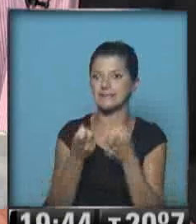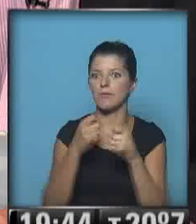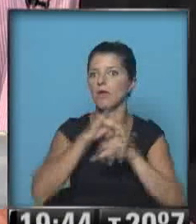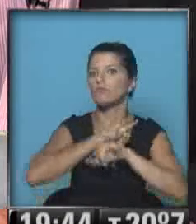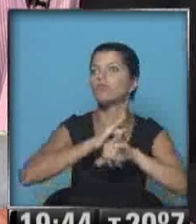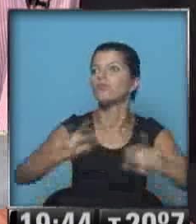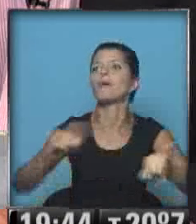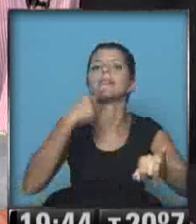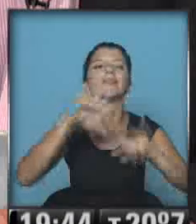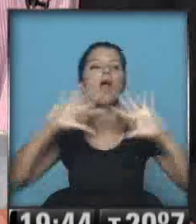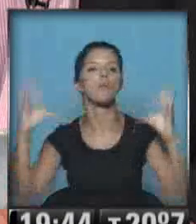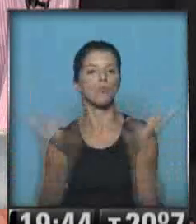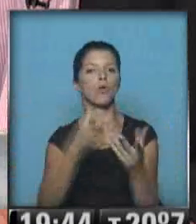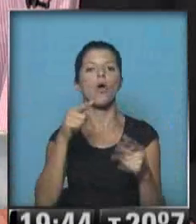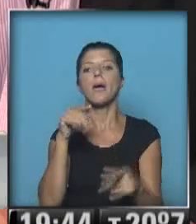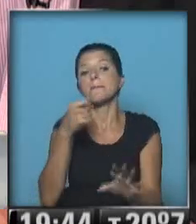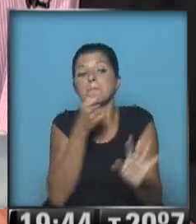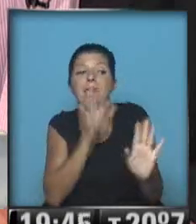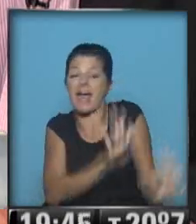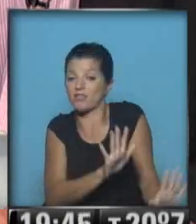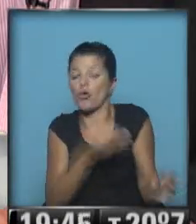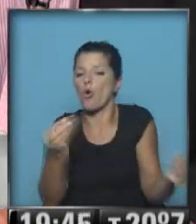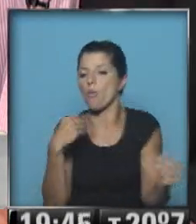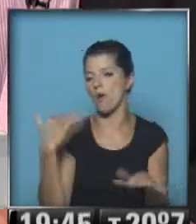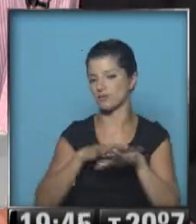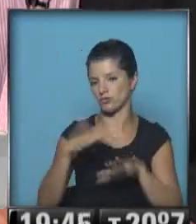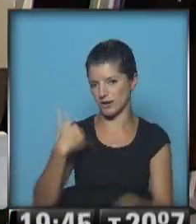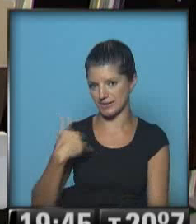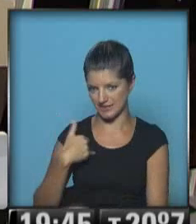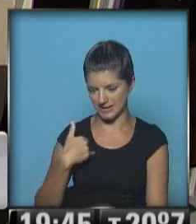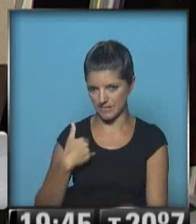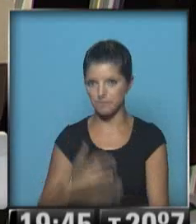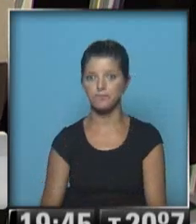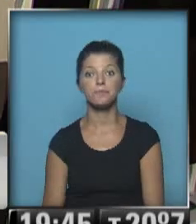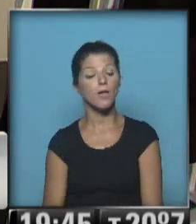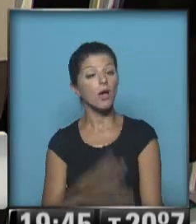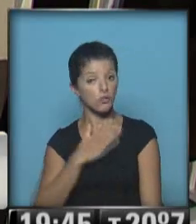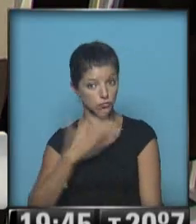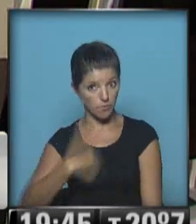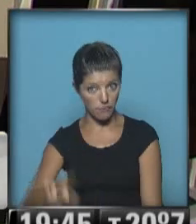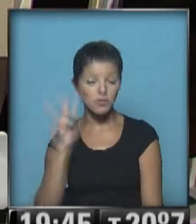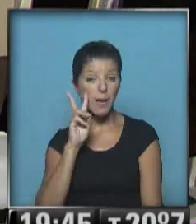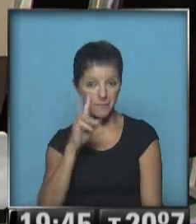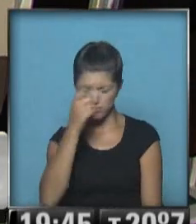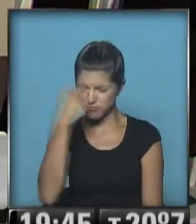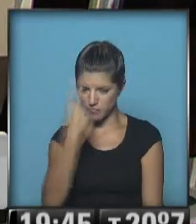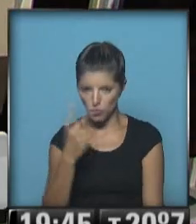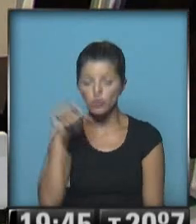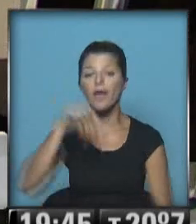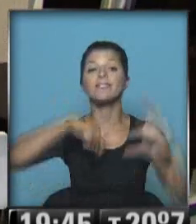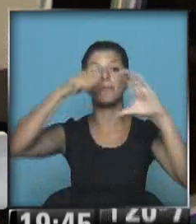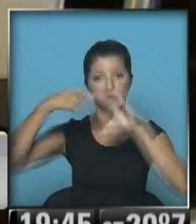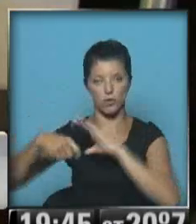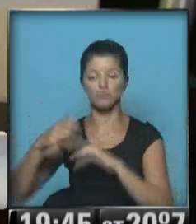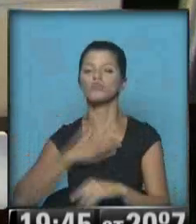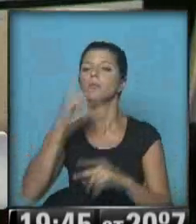decirle al mundo cómo estaba según ellos la República Argentina Así es nosotros vamos a ver ya en un minuto nada más el video les voy